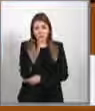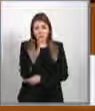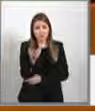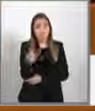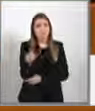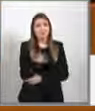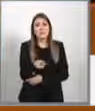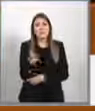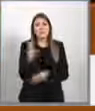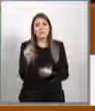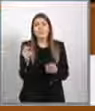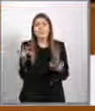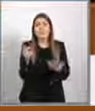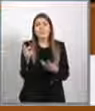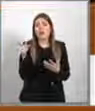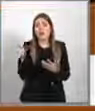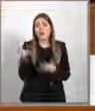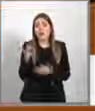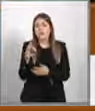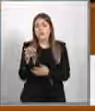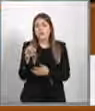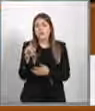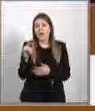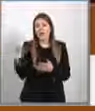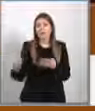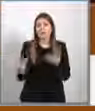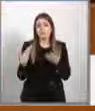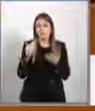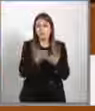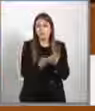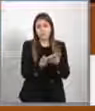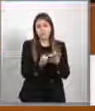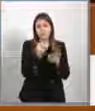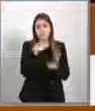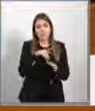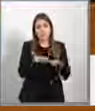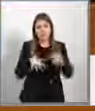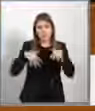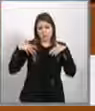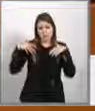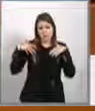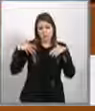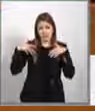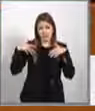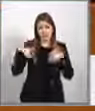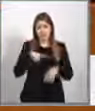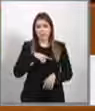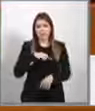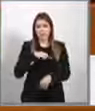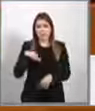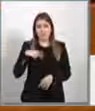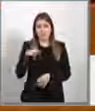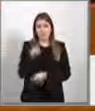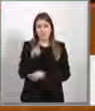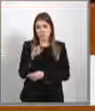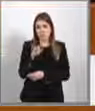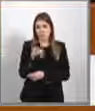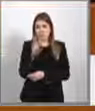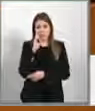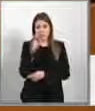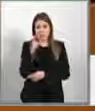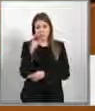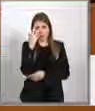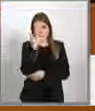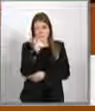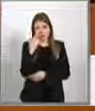dictamen que se está proponiendo al pleno. En el PRI resumimos la visión del dictamen